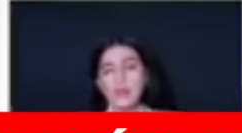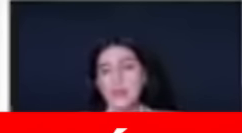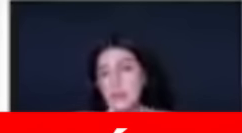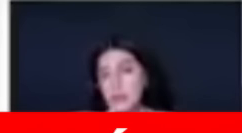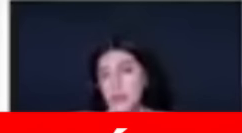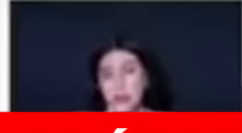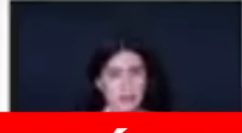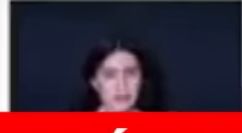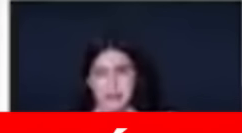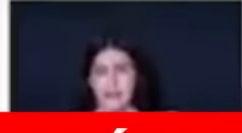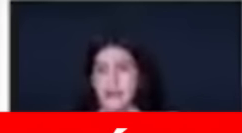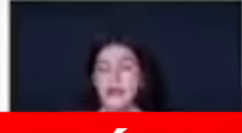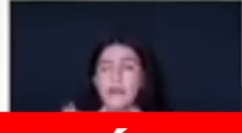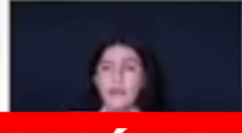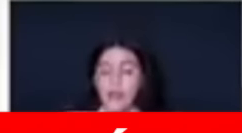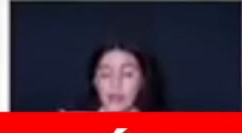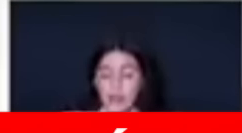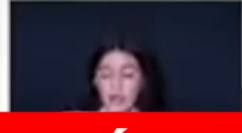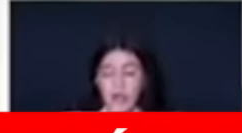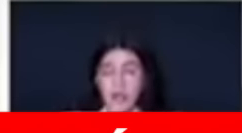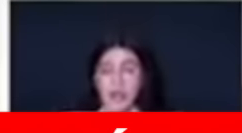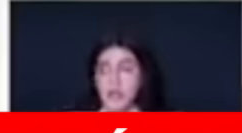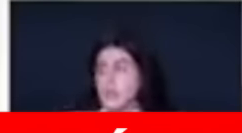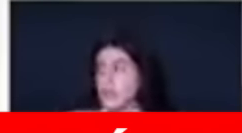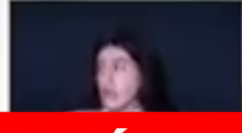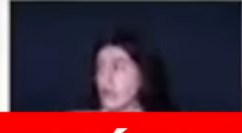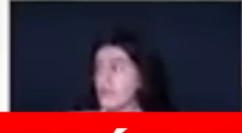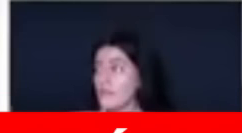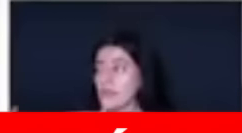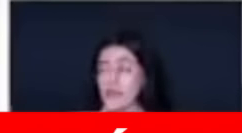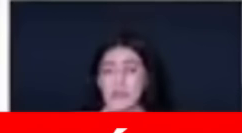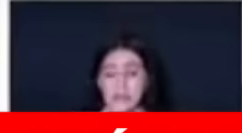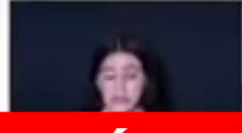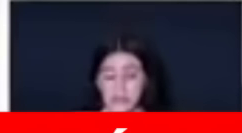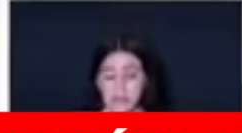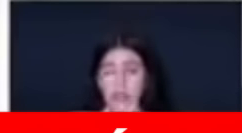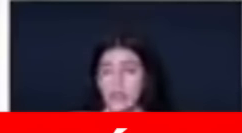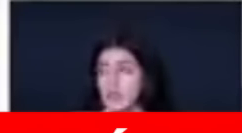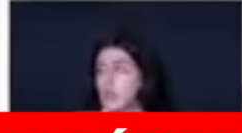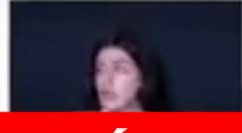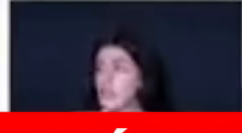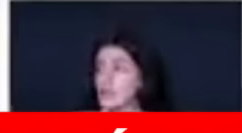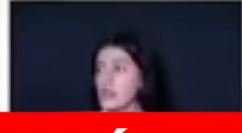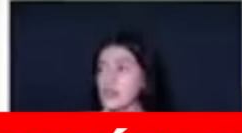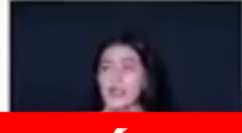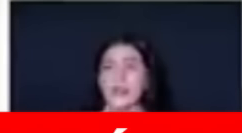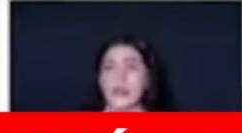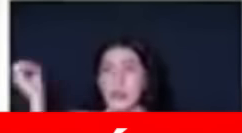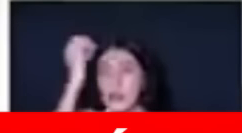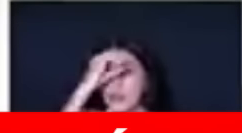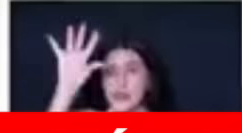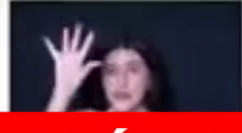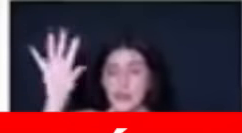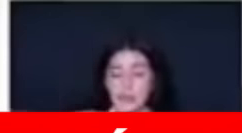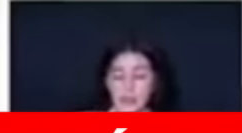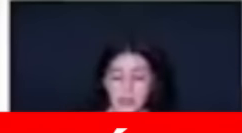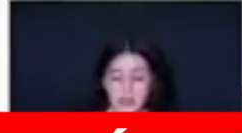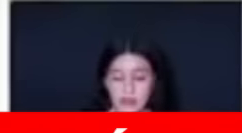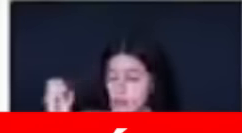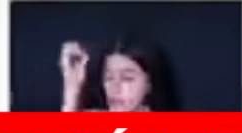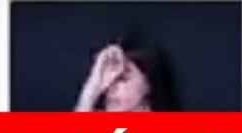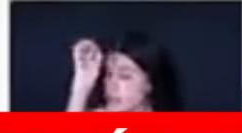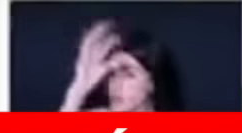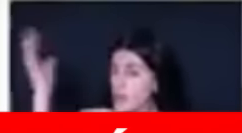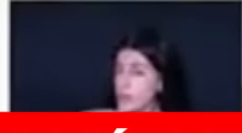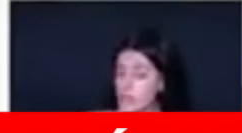permiso. Perseguirán al ciudadano que exprese libremente su opinión. Y